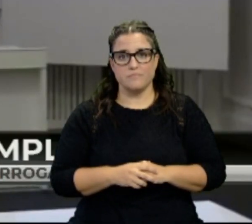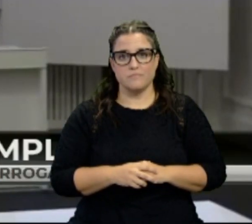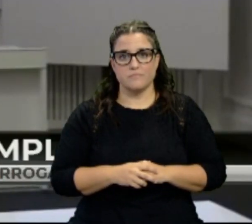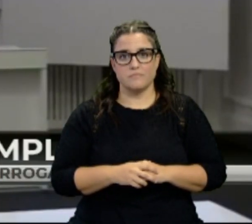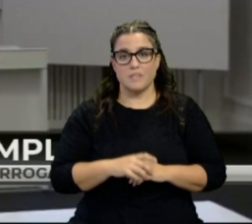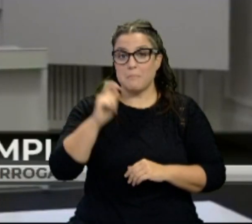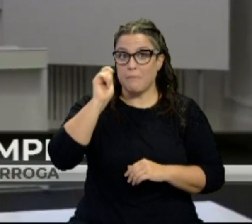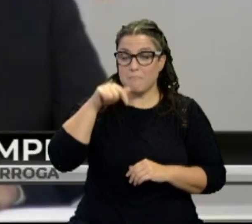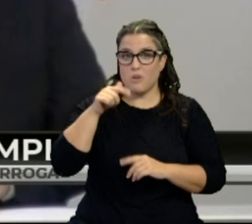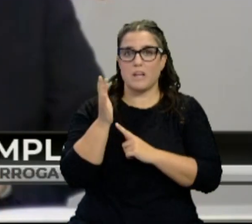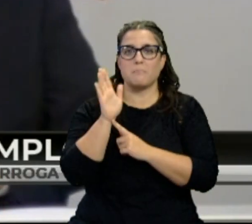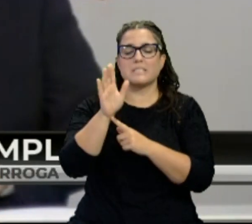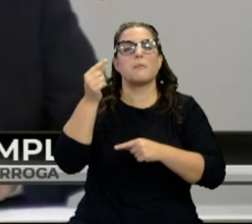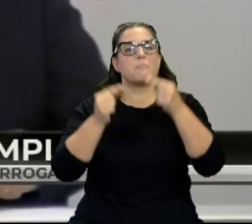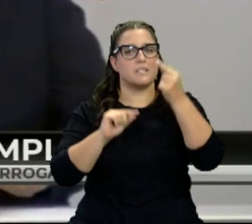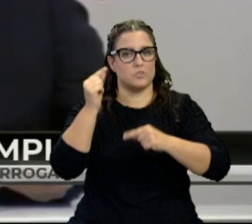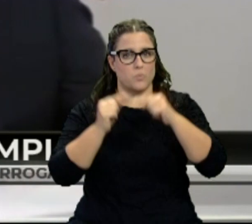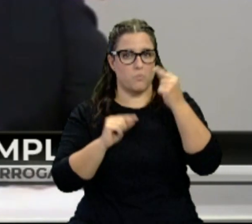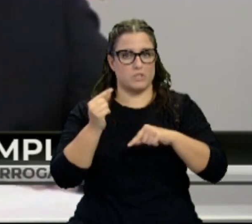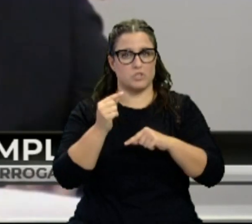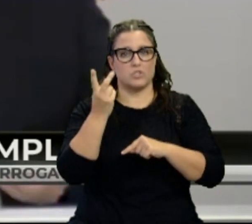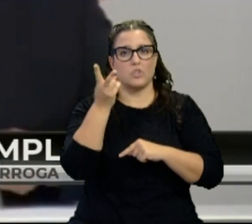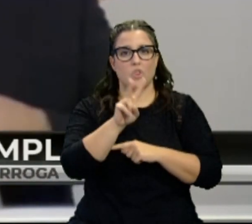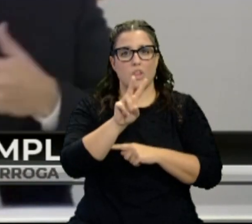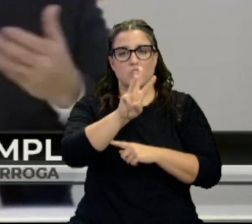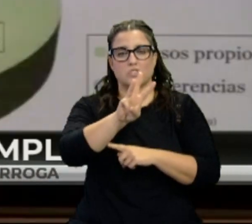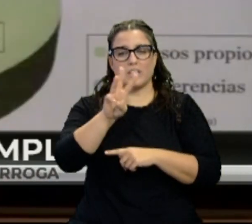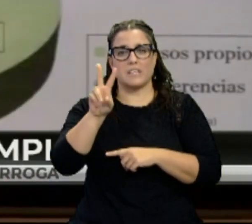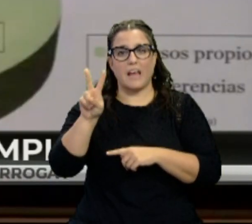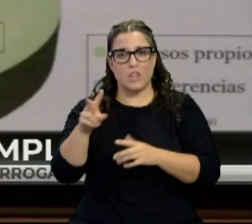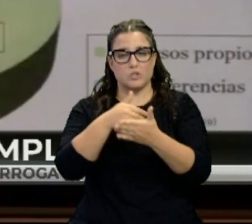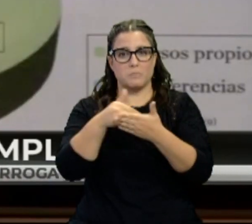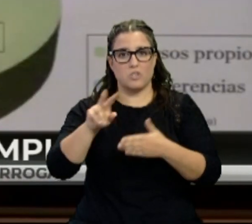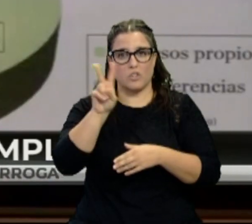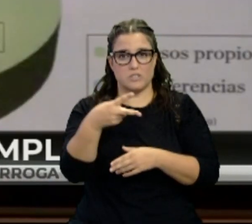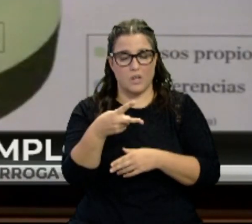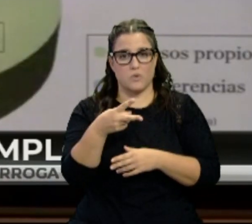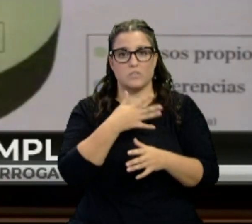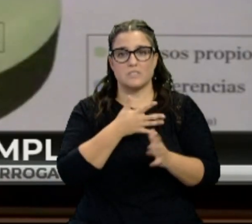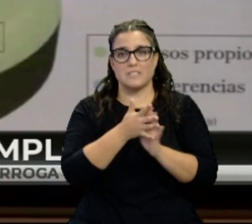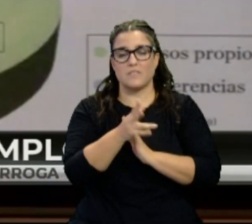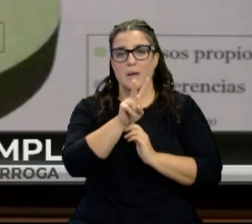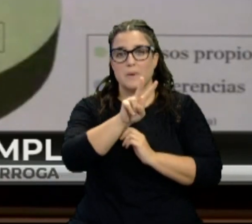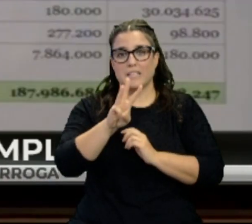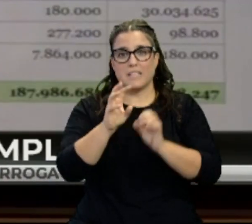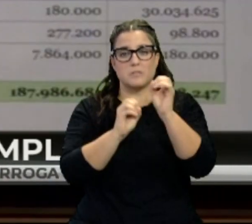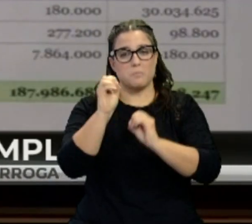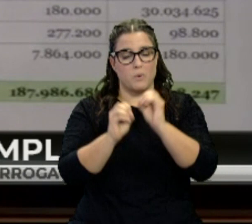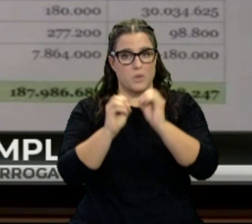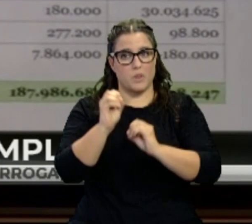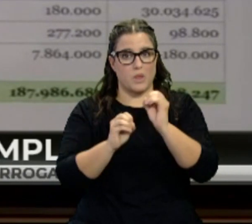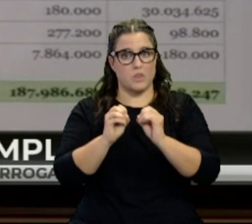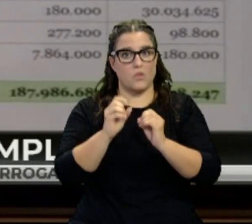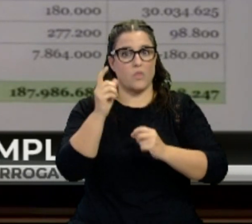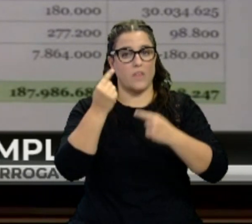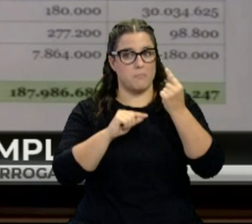Pamplona presenta unos presupuestos por encima de los 232 millones de euros, un 23% por encima de las cuentas prorrogadas el